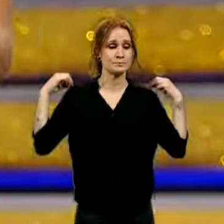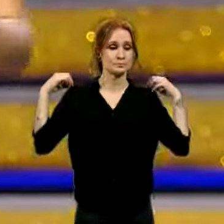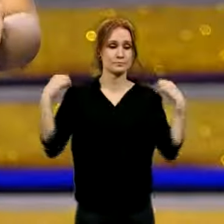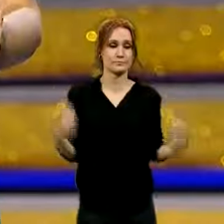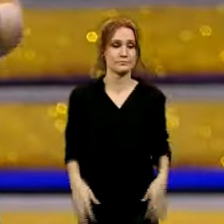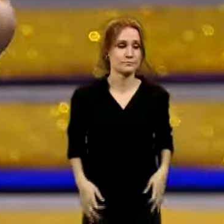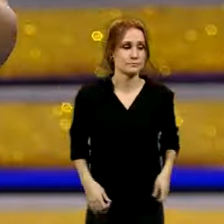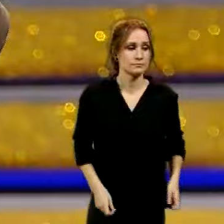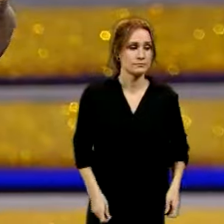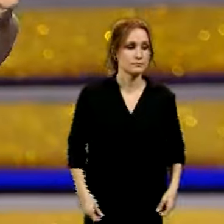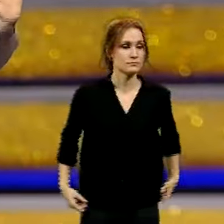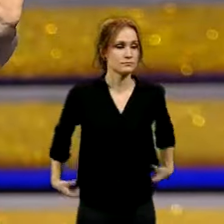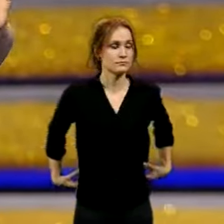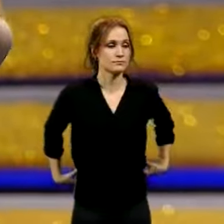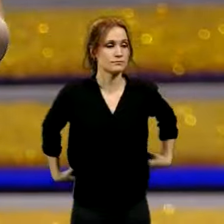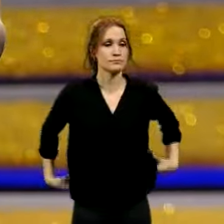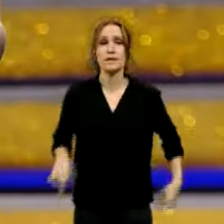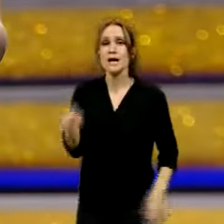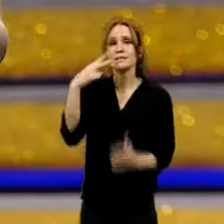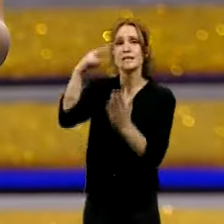leer más que a mí? Bueno, bueno.